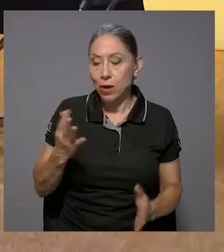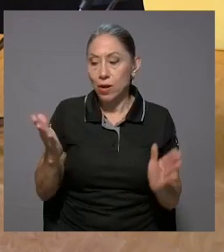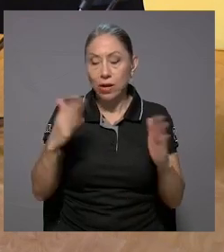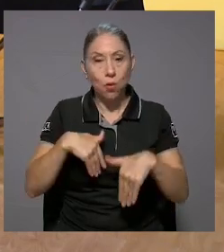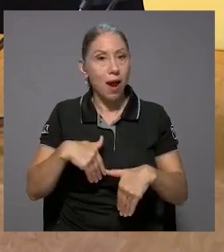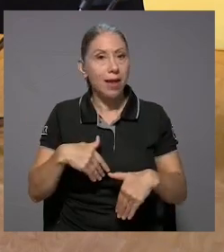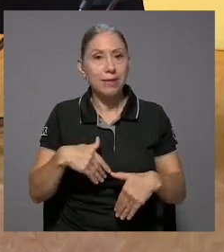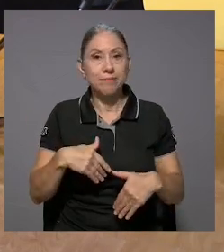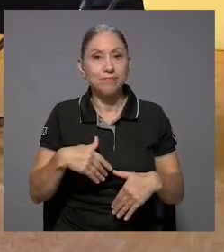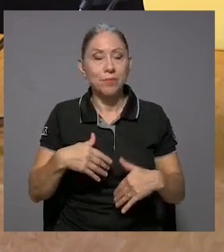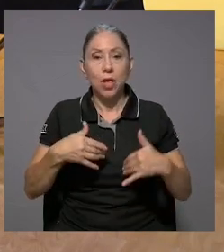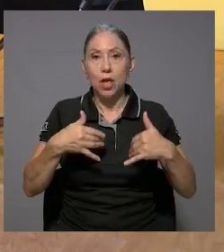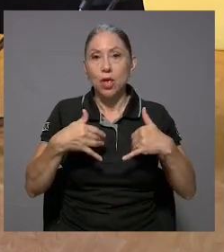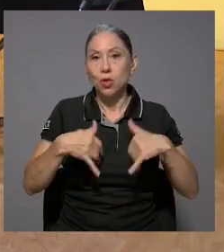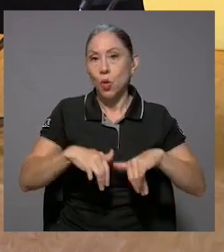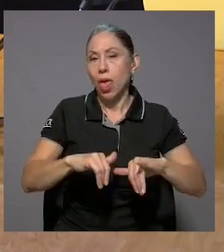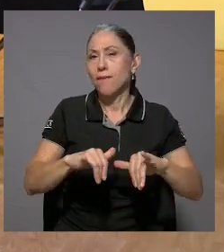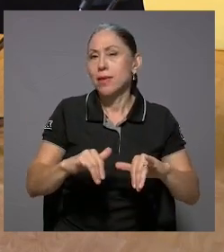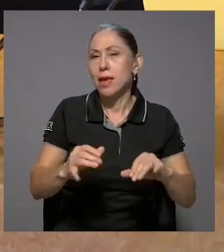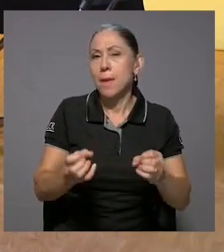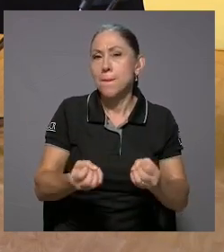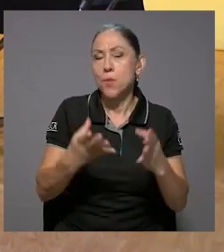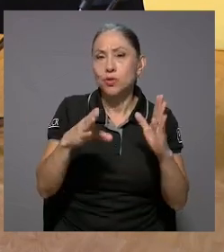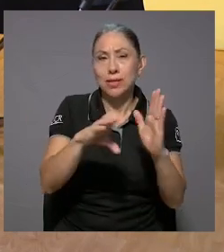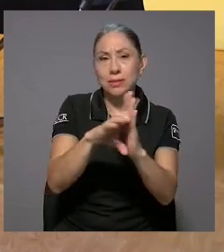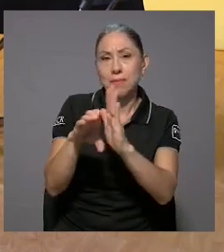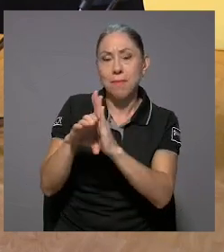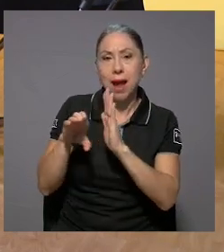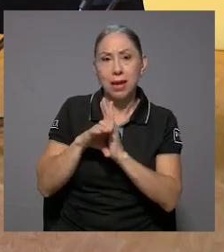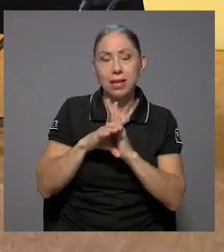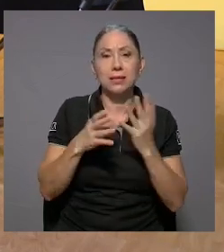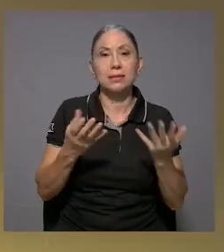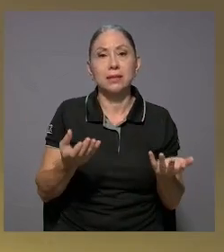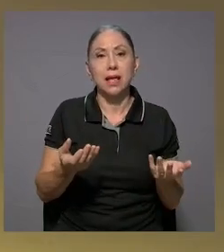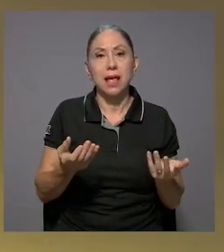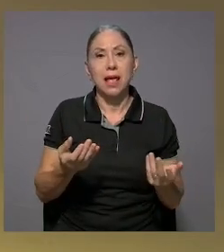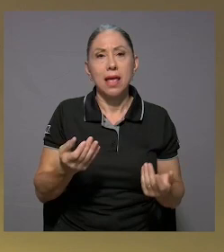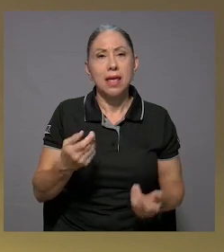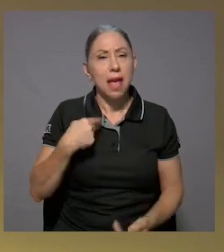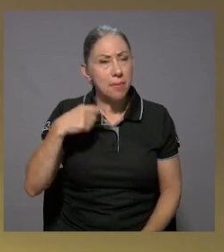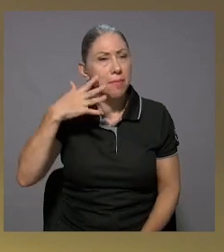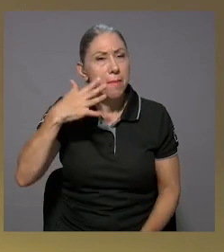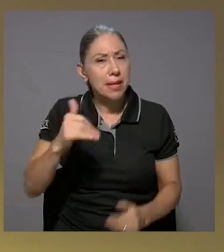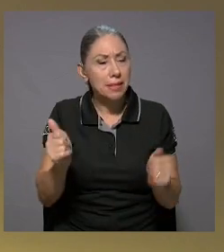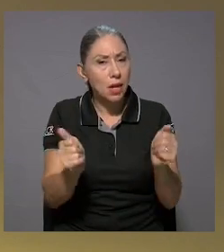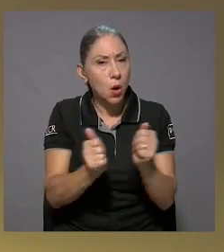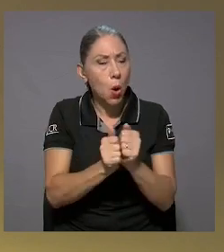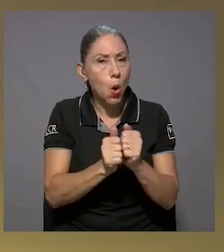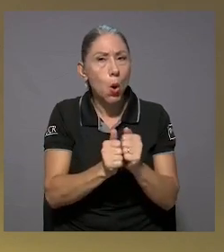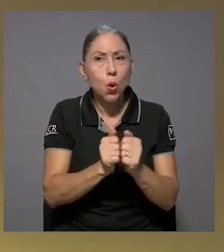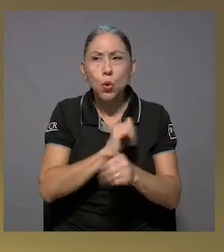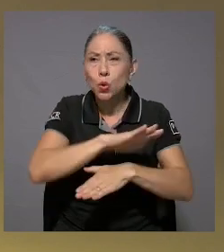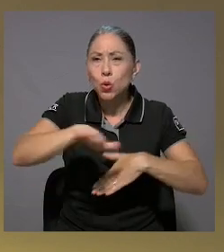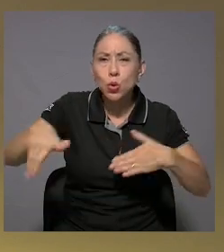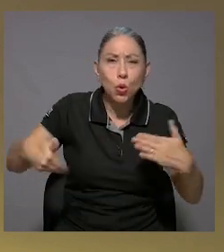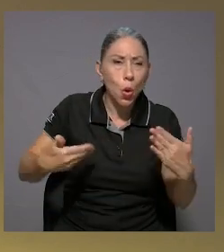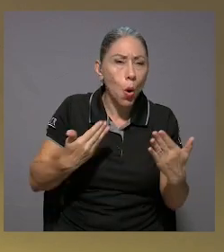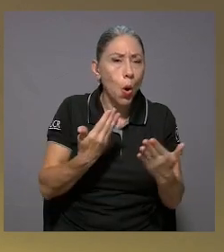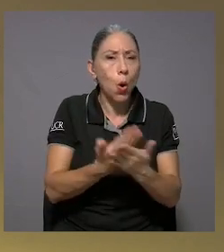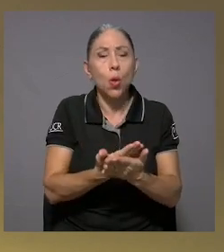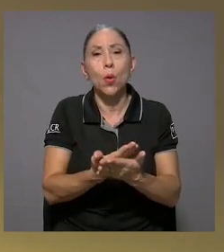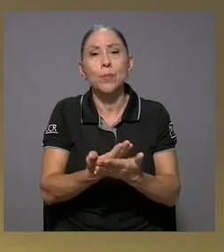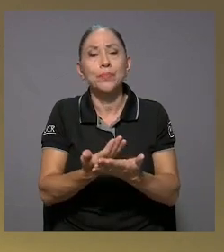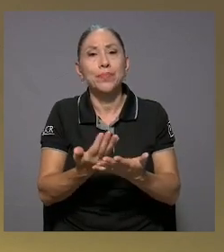creo que no hay todavía muchas imágenes y me parece que con las encuestas, con todo